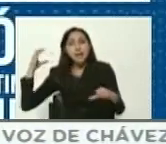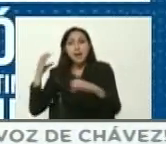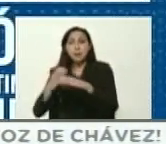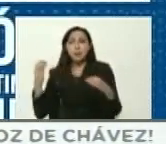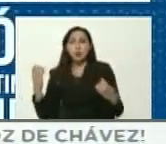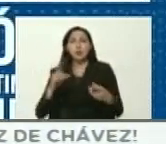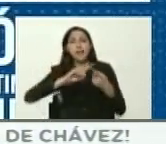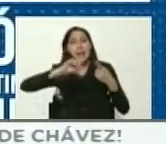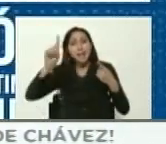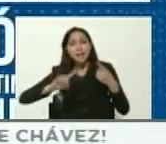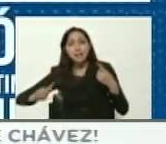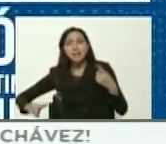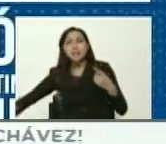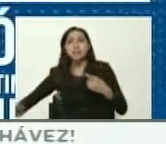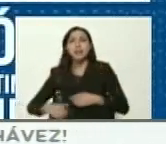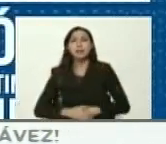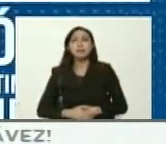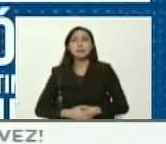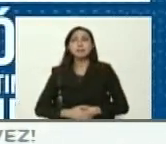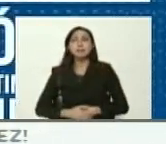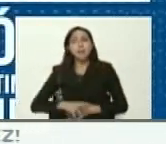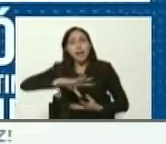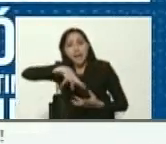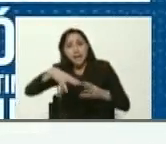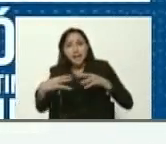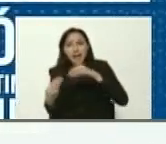de la electricidad, del CLAP,